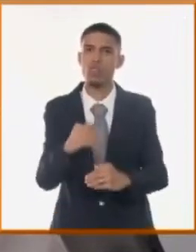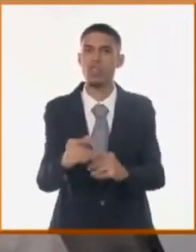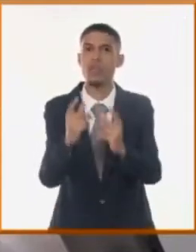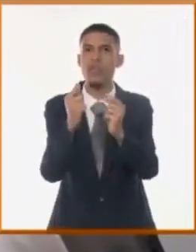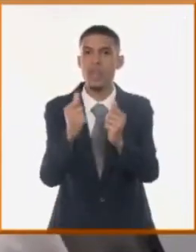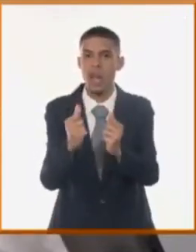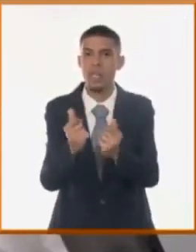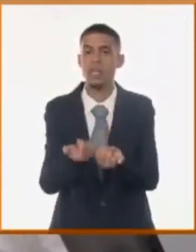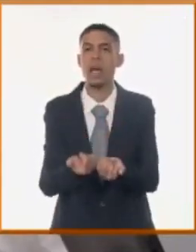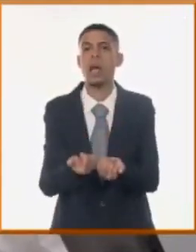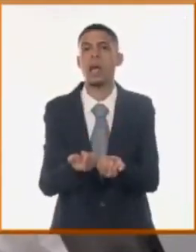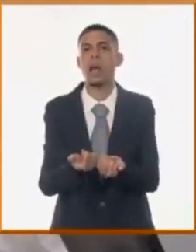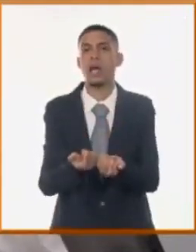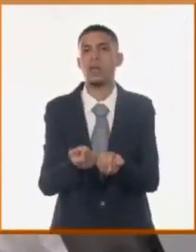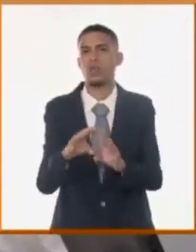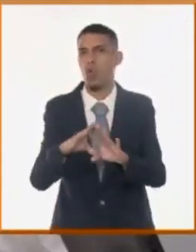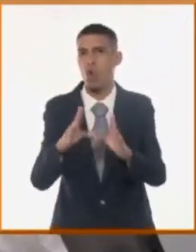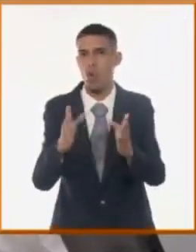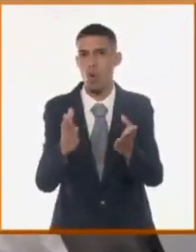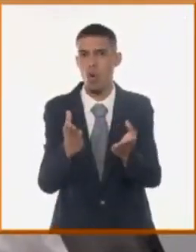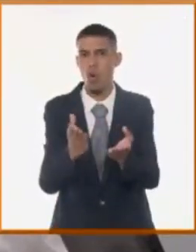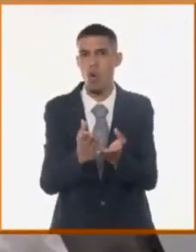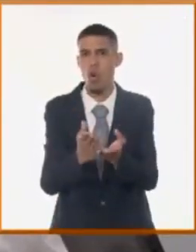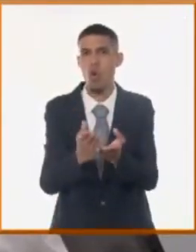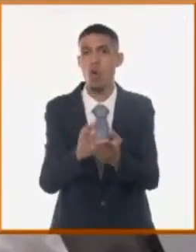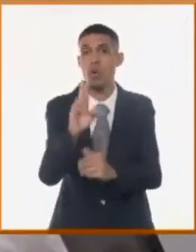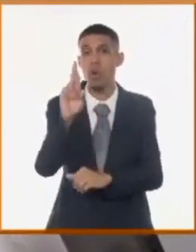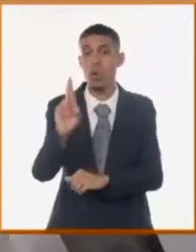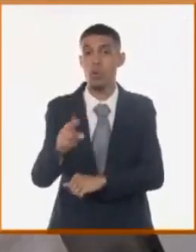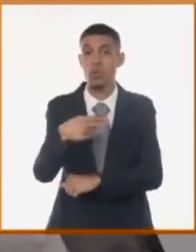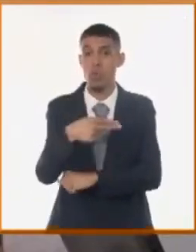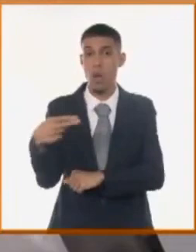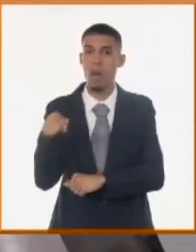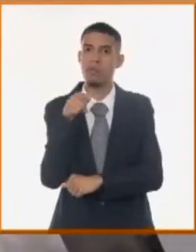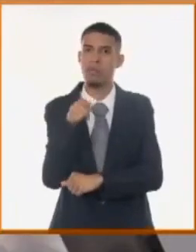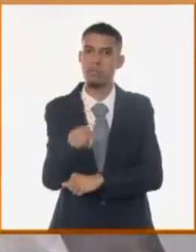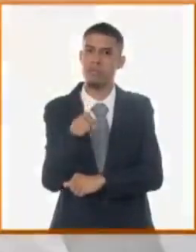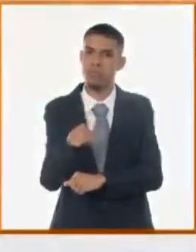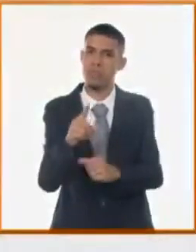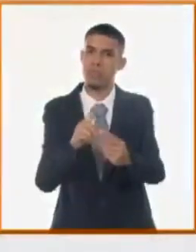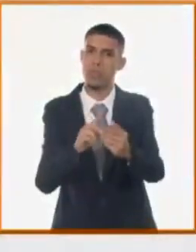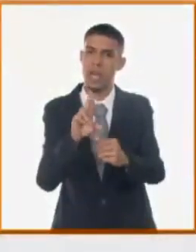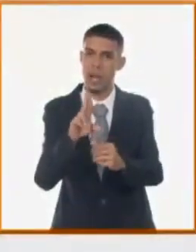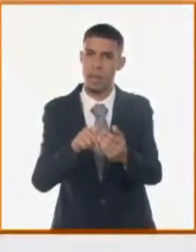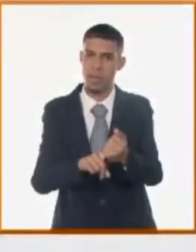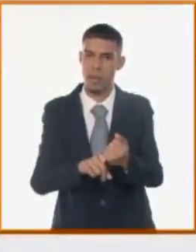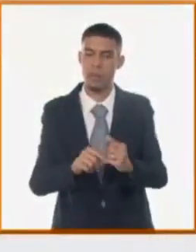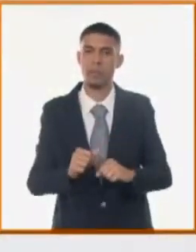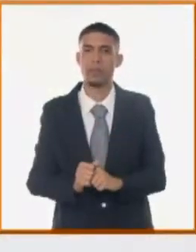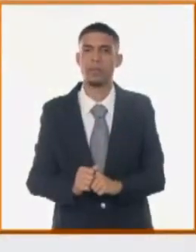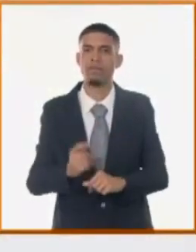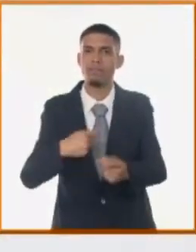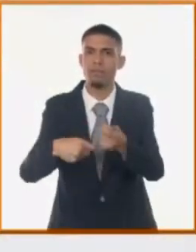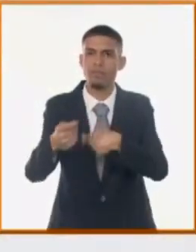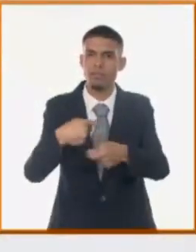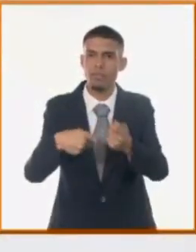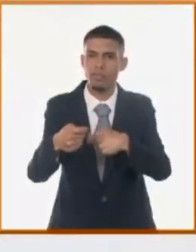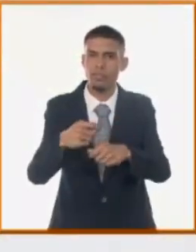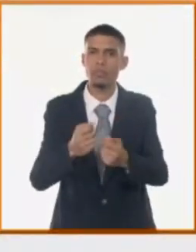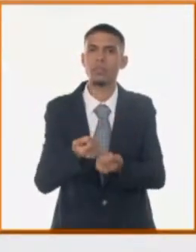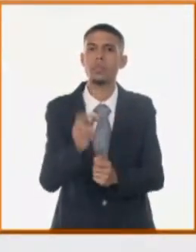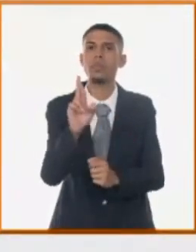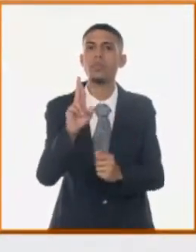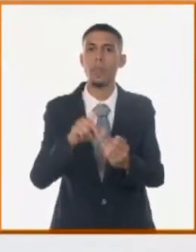la gestión de los recursos humanos, la gestión propia de la producción, la gestión documental, la gestión de eventos. Esta plataforma que